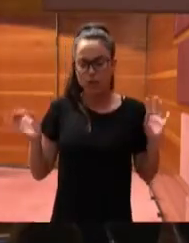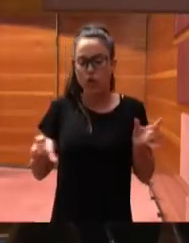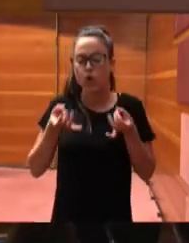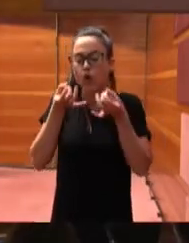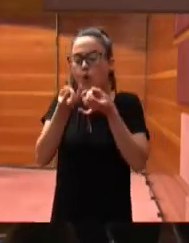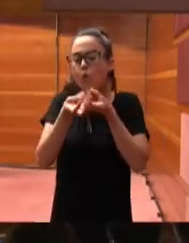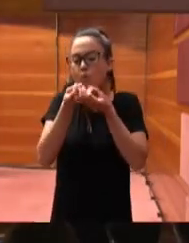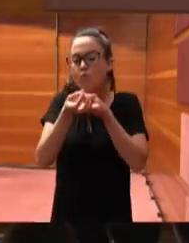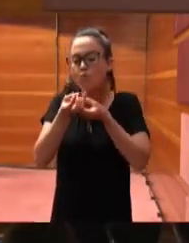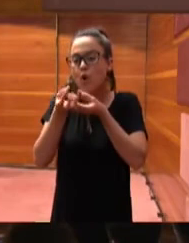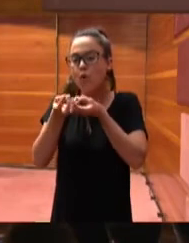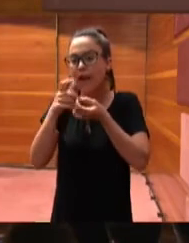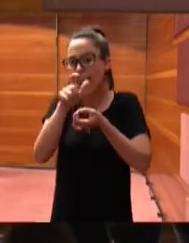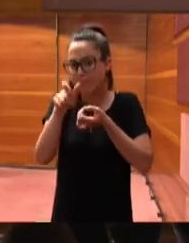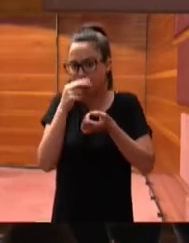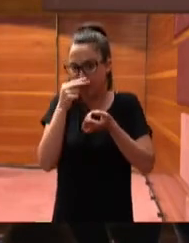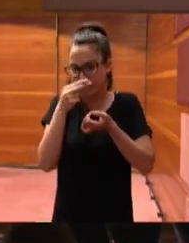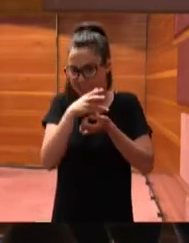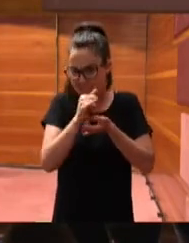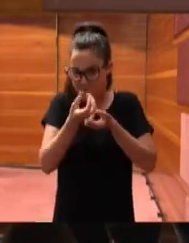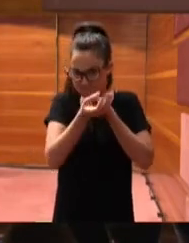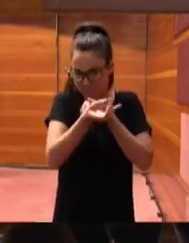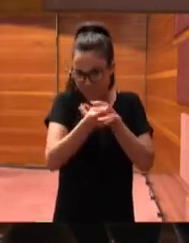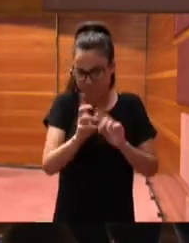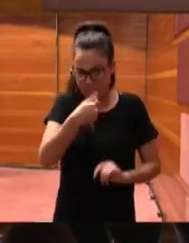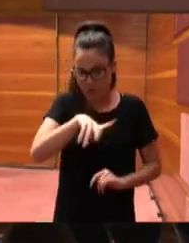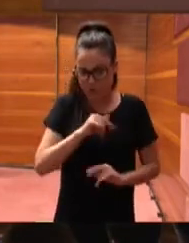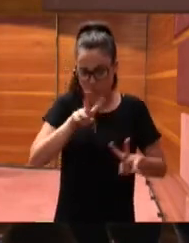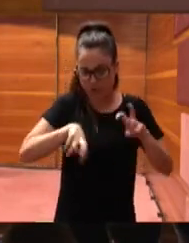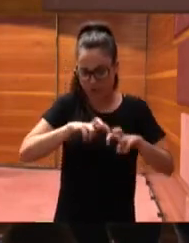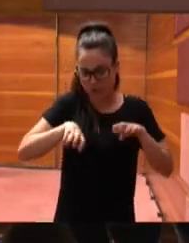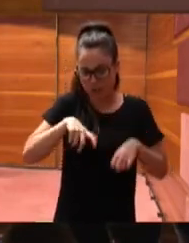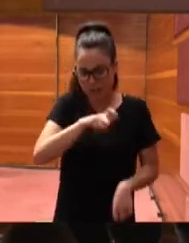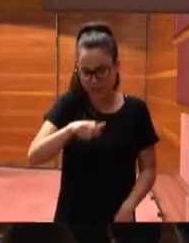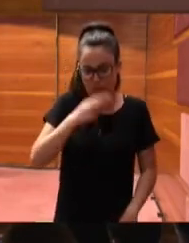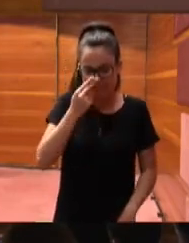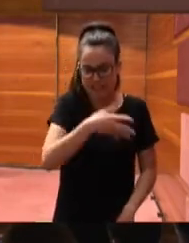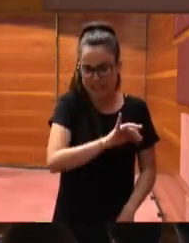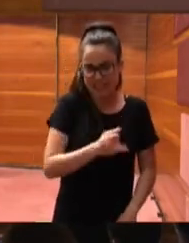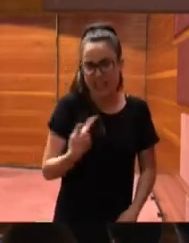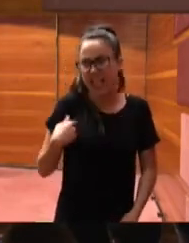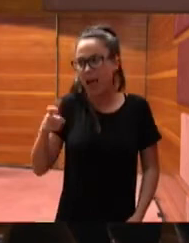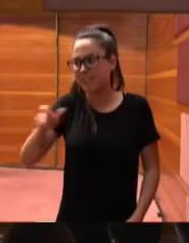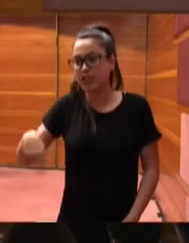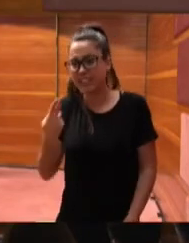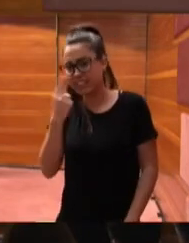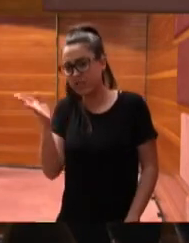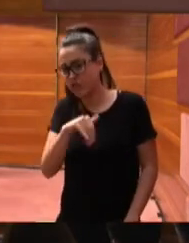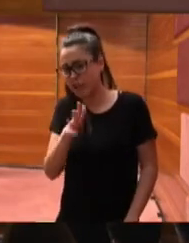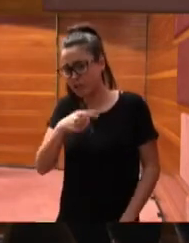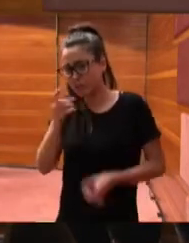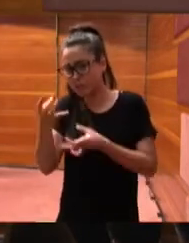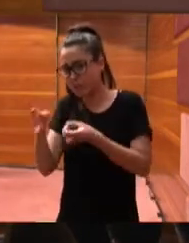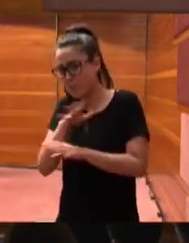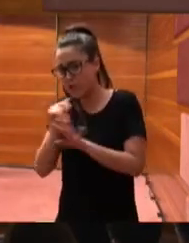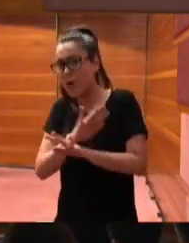tenemos que comunicar a quien realmente le interesa, ¿no? Vamos a buscar los sedientos, no vamos a buscar esquimales. Ni muchísimo menos, porque